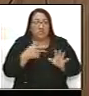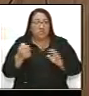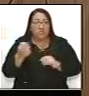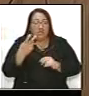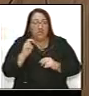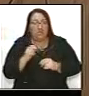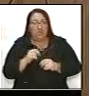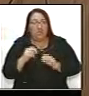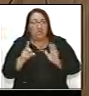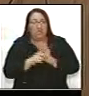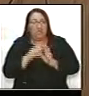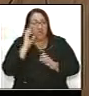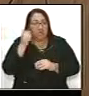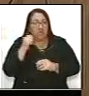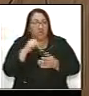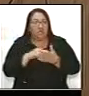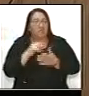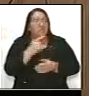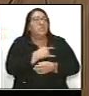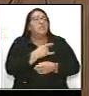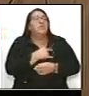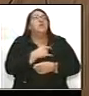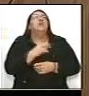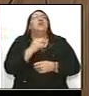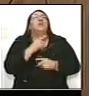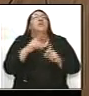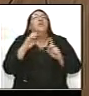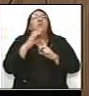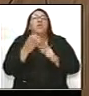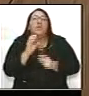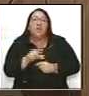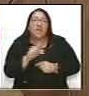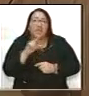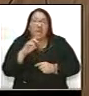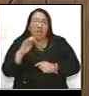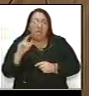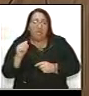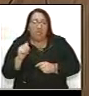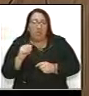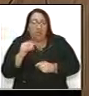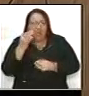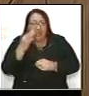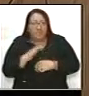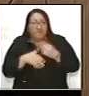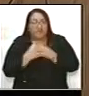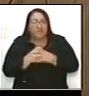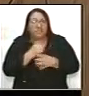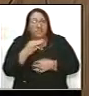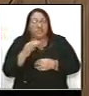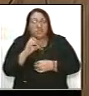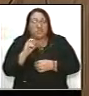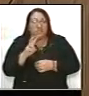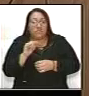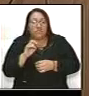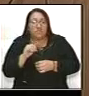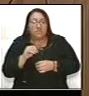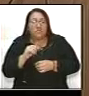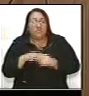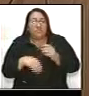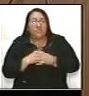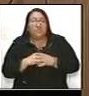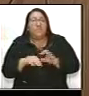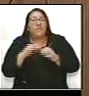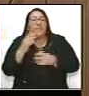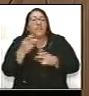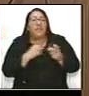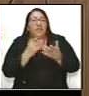29.620, la ley que creó a la Universidad Nacional Intercultural de Quillabamba, a la realidad de la provincia de la Convención y a la demanda